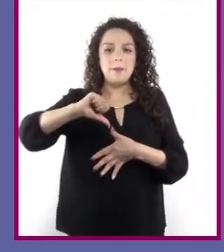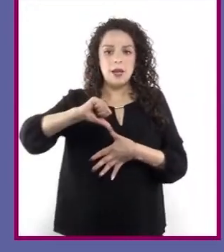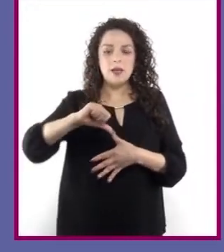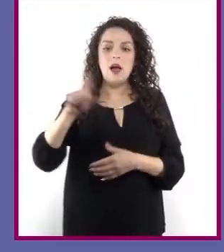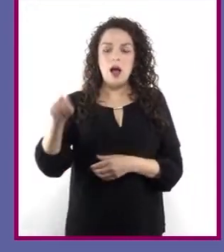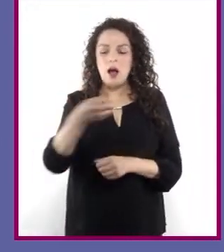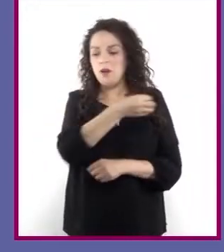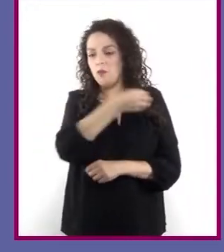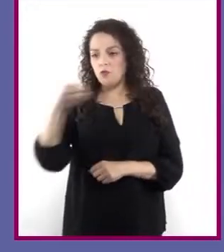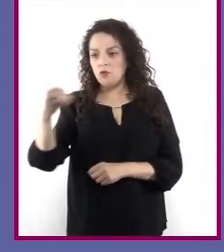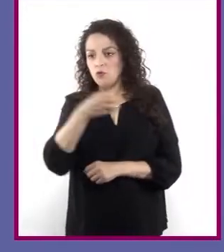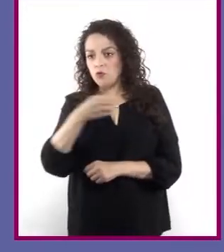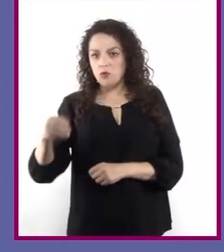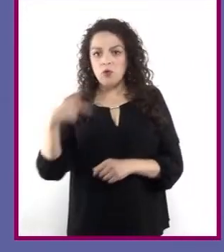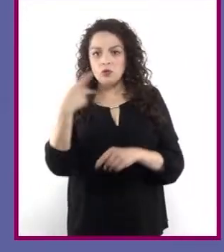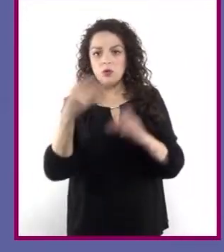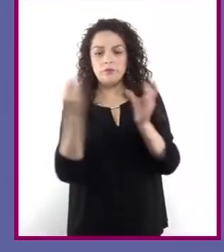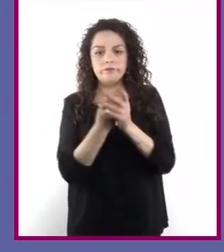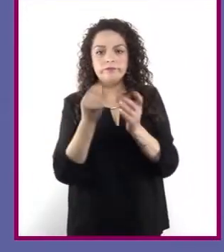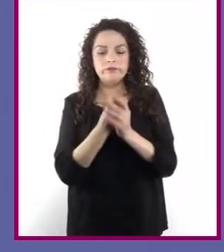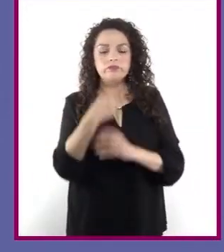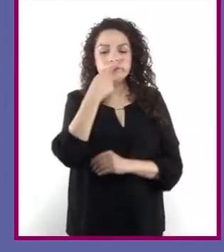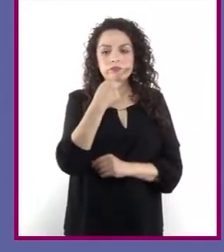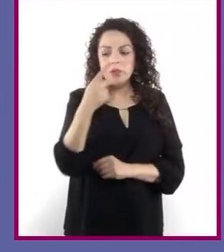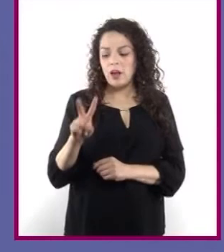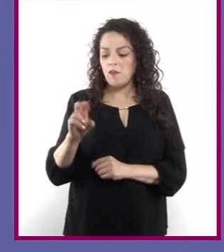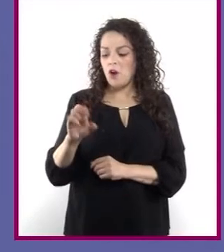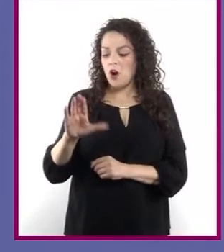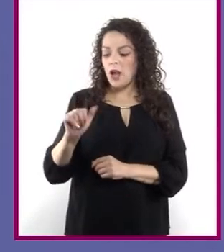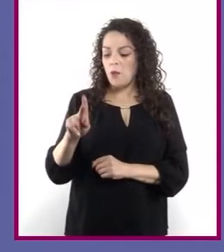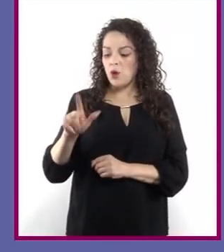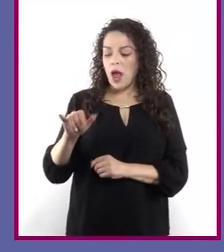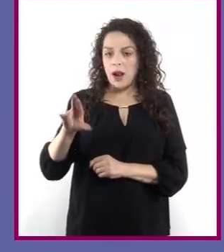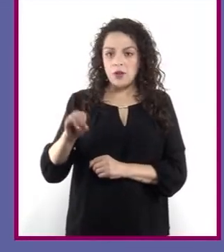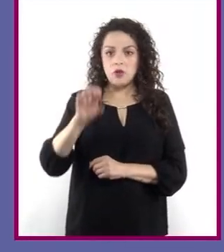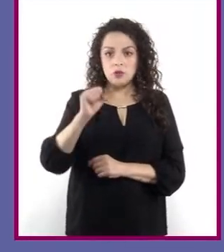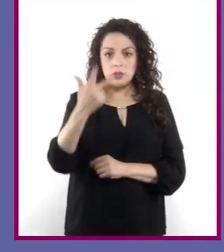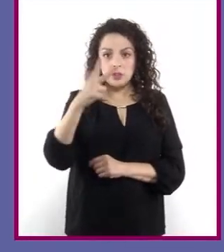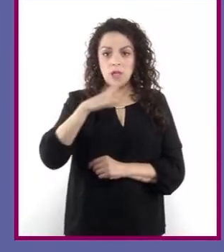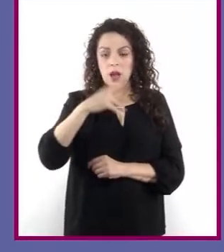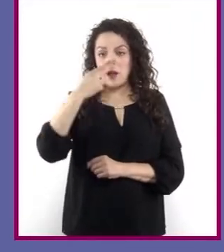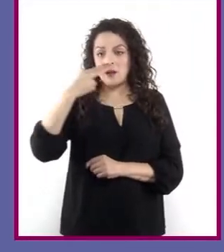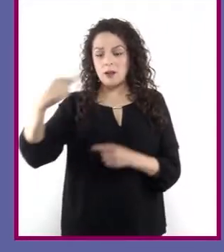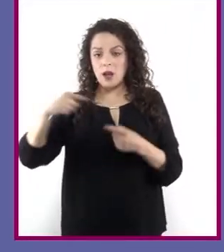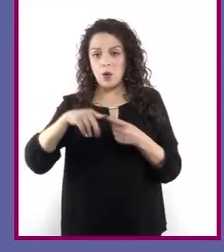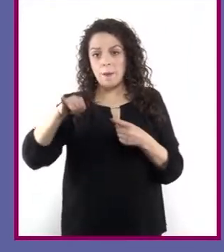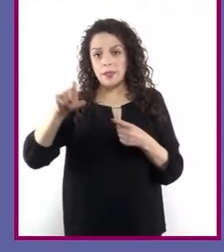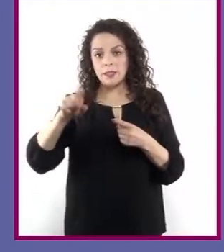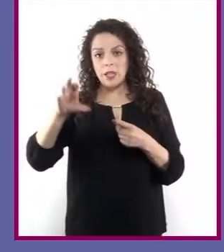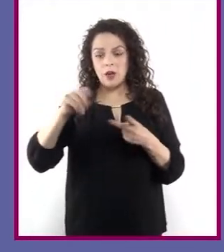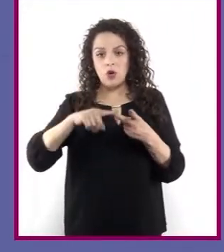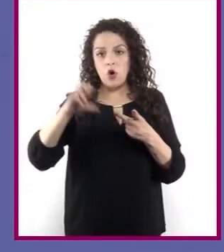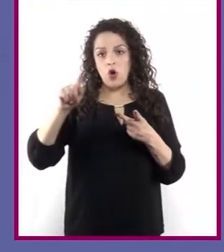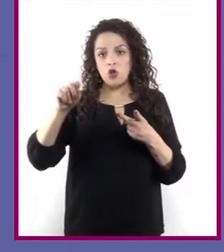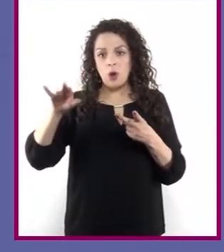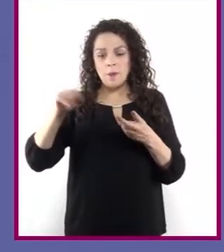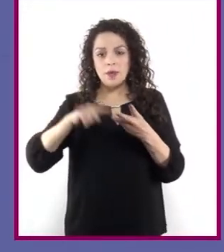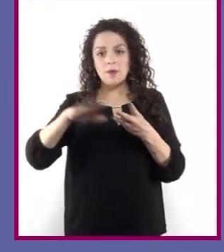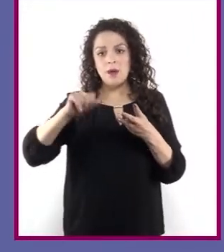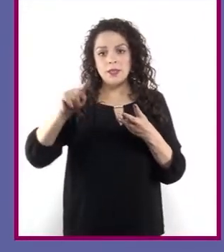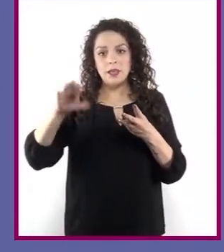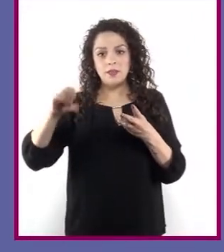ordenadas y agrupadas por su vocabulario. De las 68 lenguas destacan el náhuatl, mixteco, otomí,